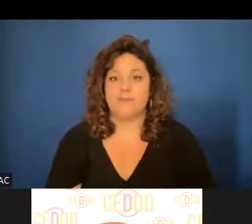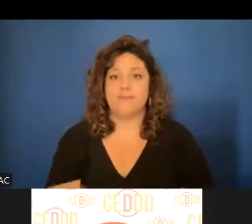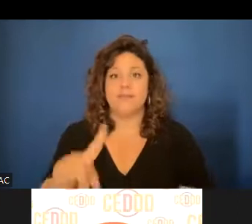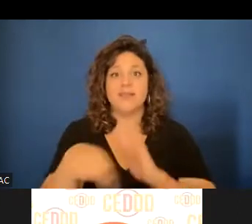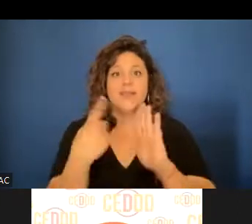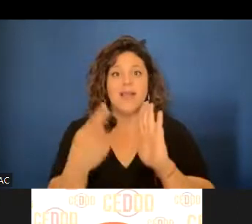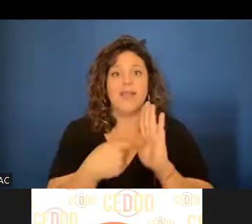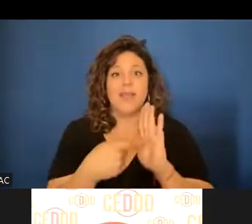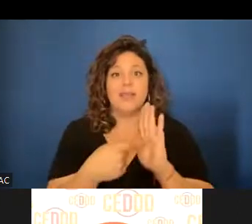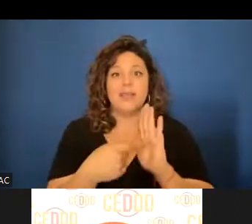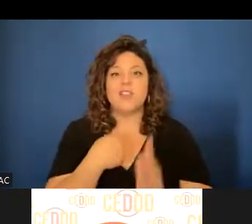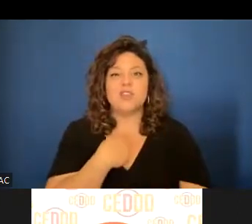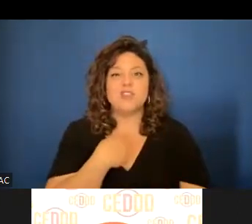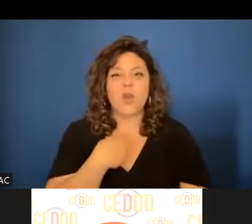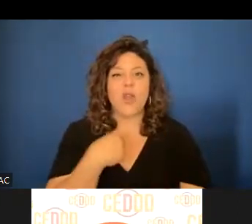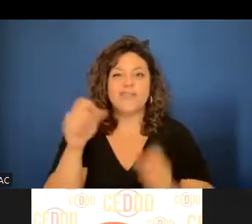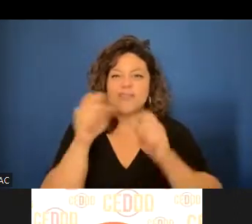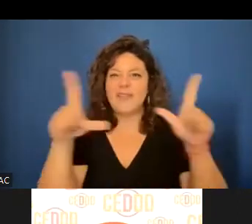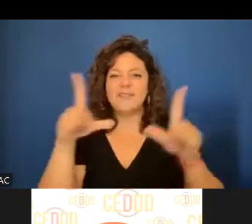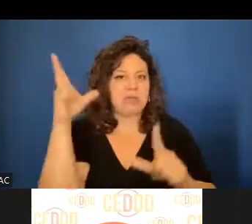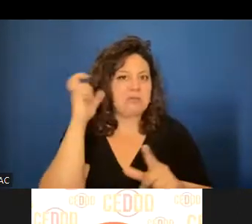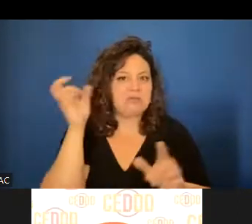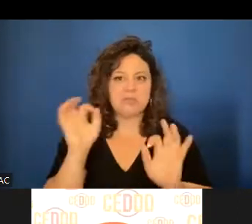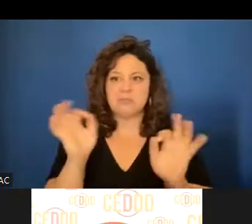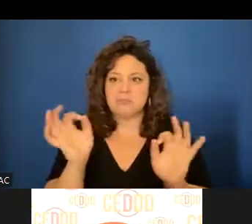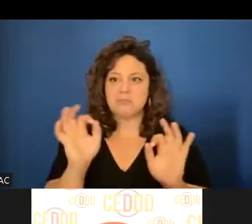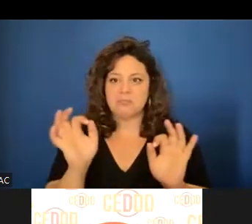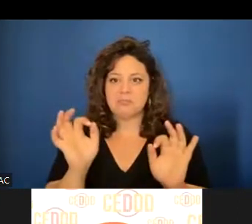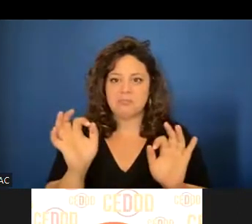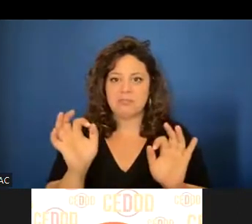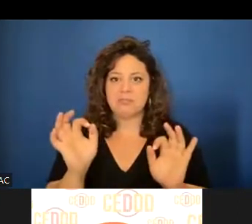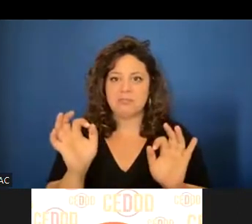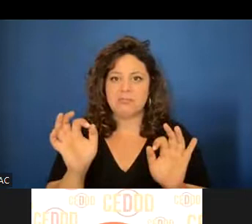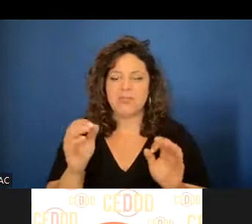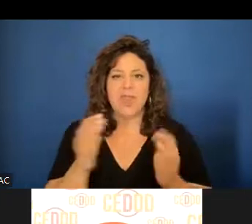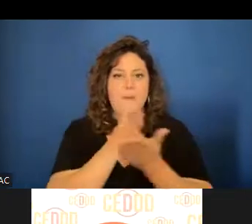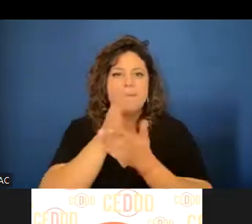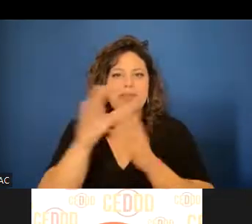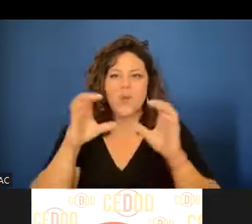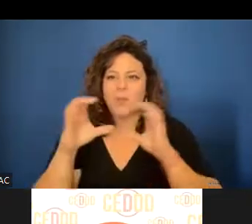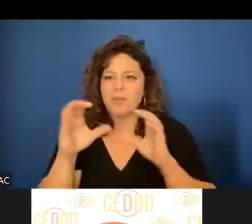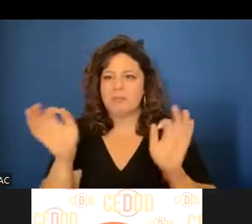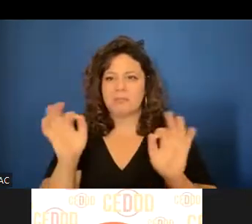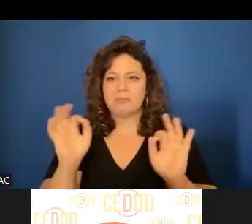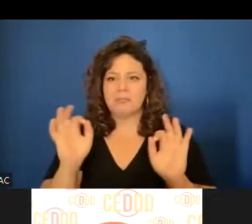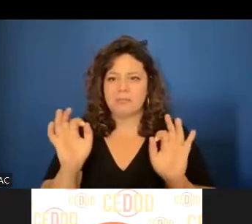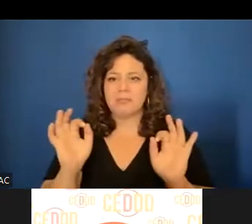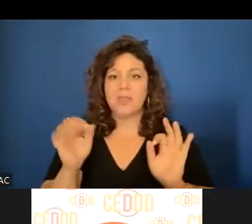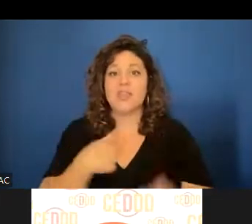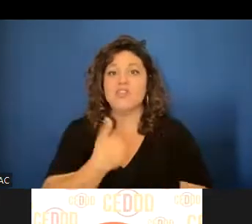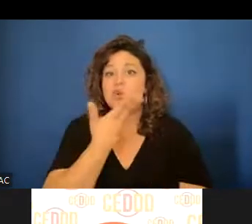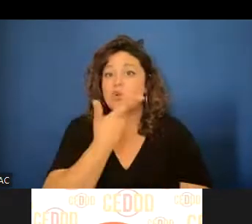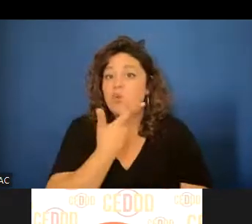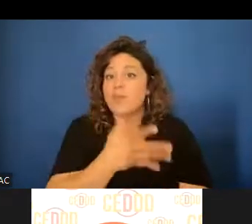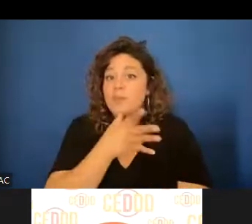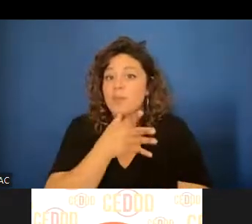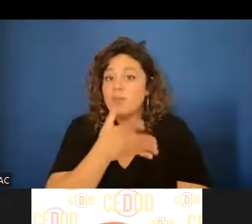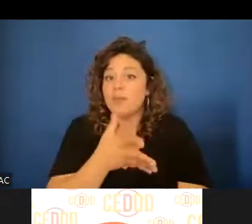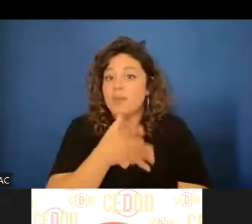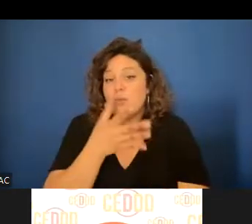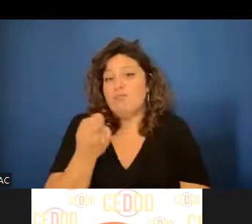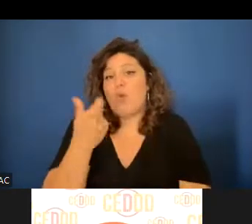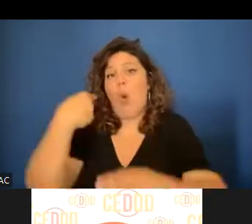Y Pedro, nos preguntan también qué ocurre si la discriminación se produce por falta de accesibilidad al acceso